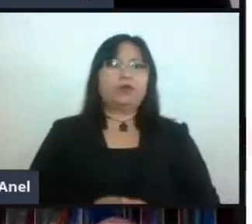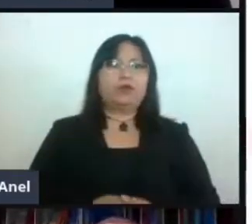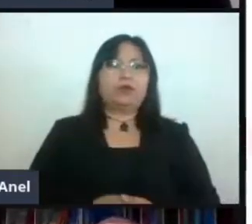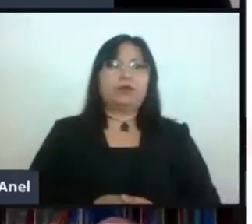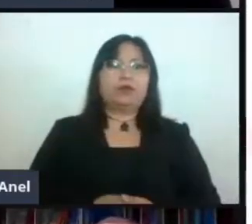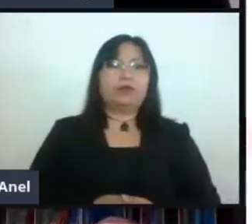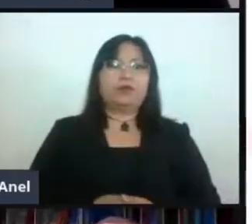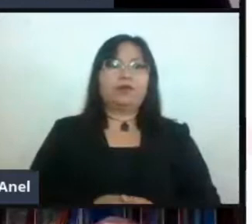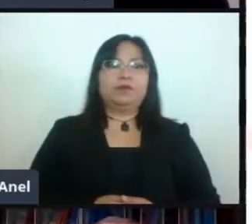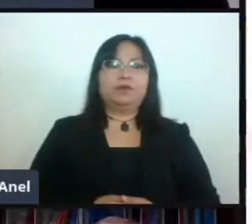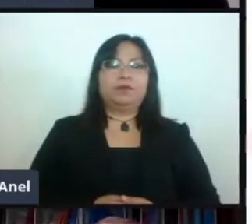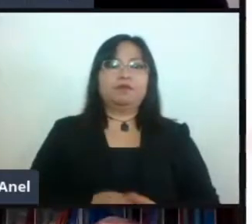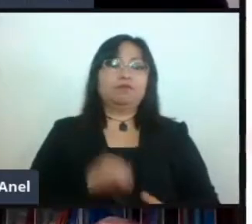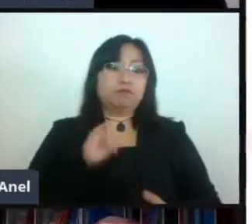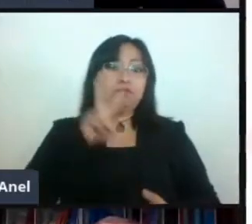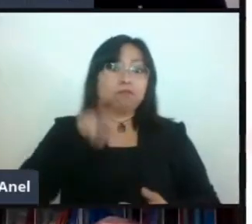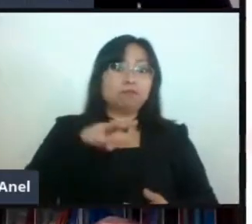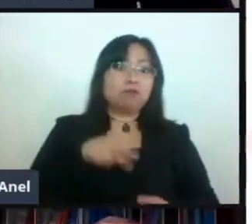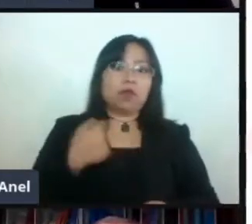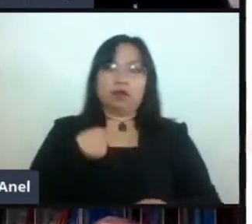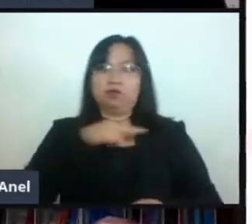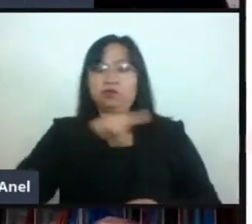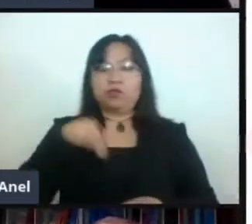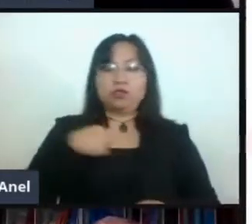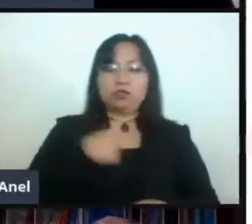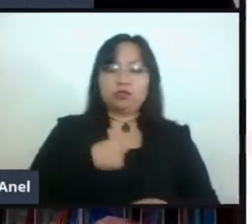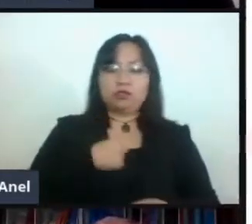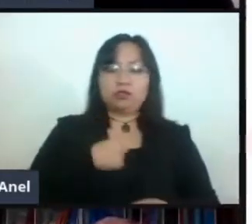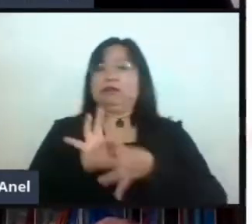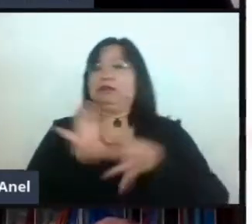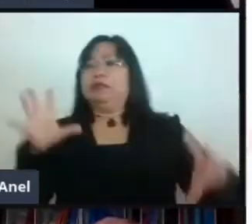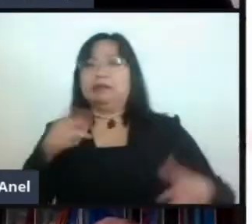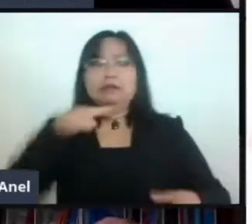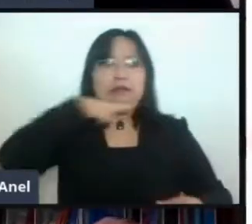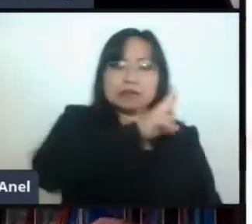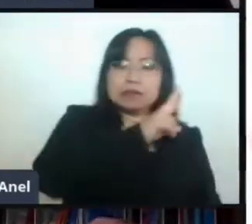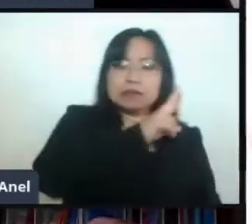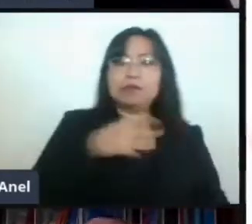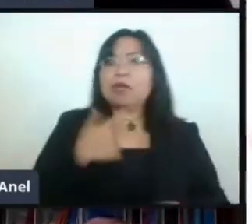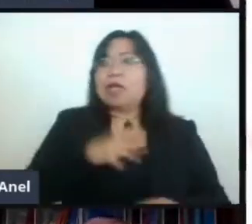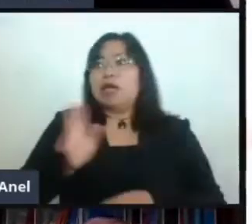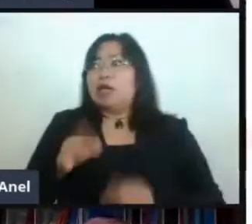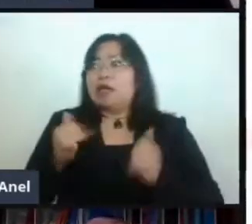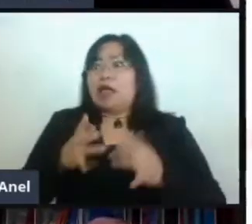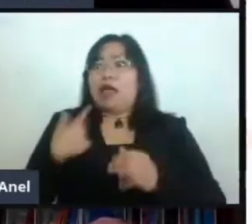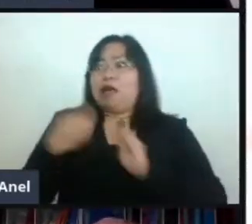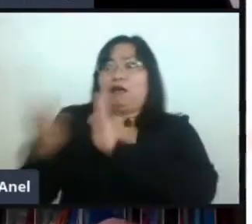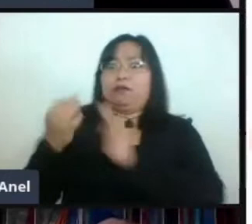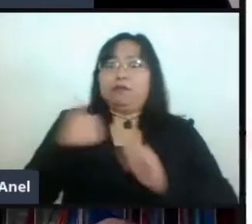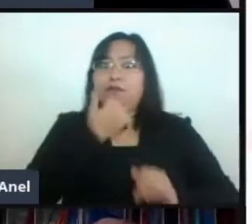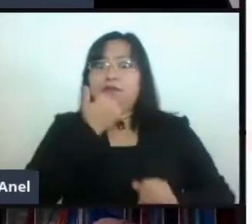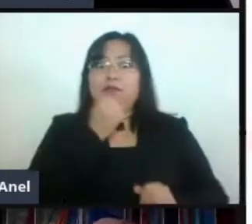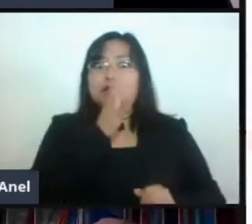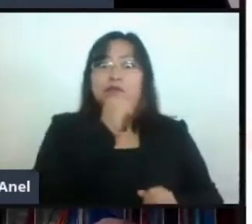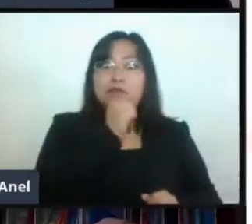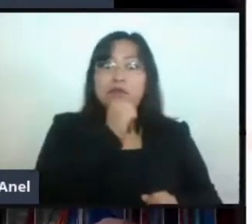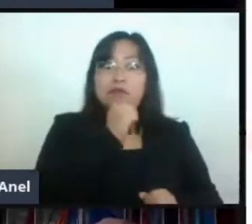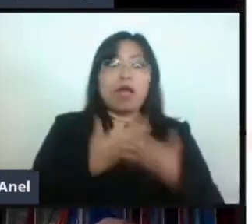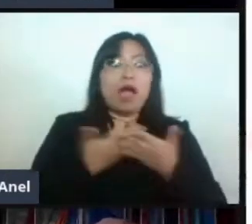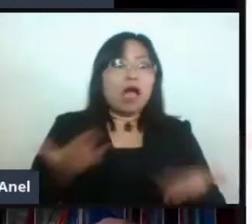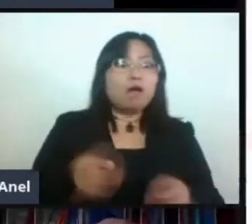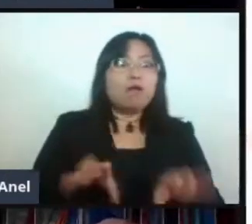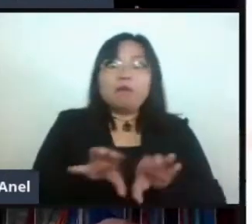poco donde estábamos, ahí nos agarró la pandemia. Entonces tenemos que preguntarnos cuáles son